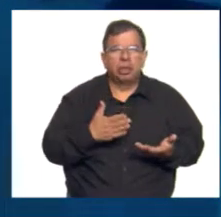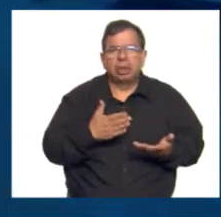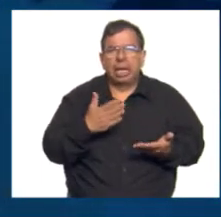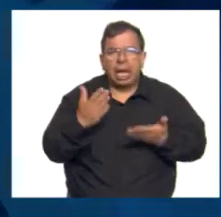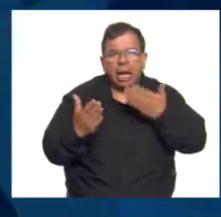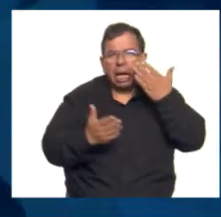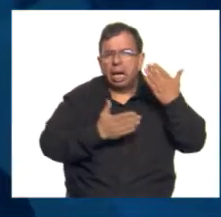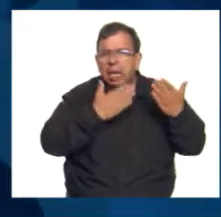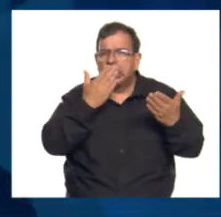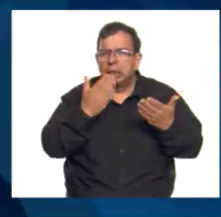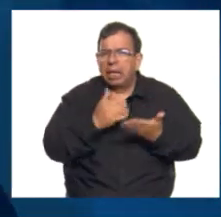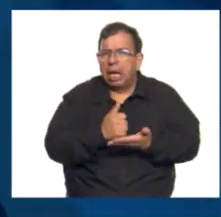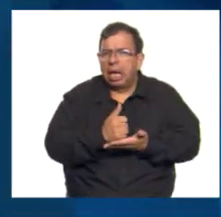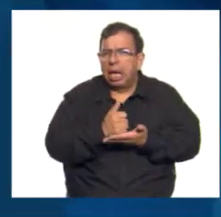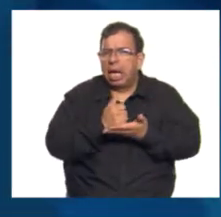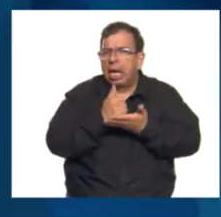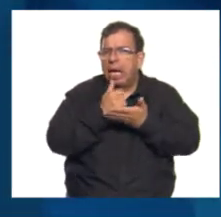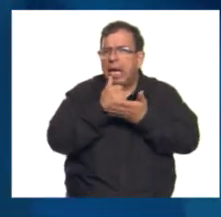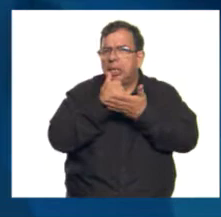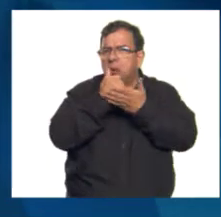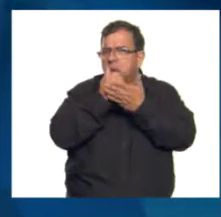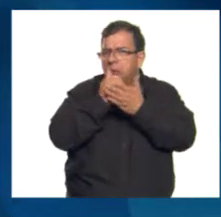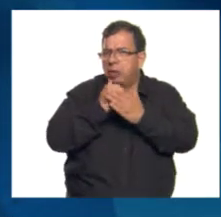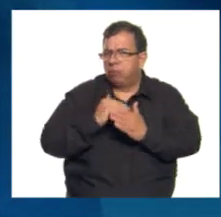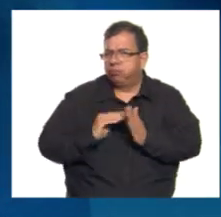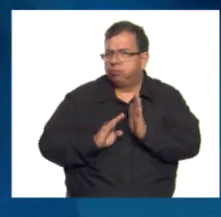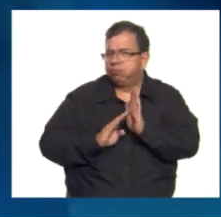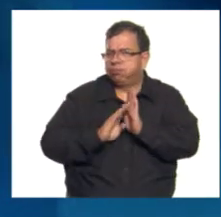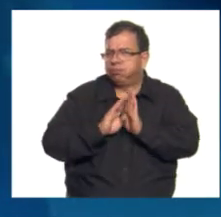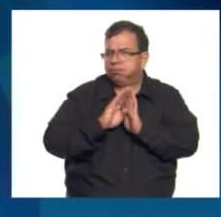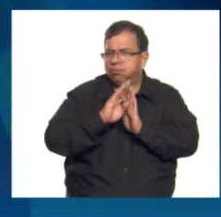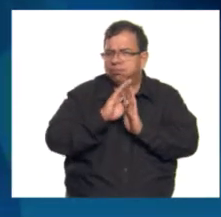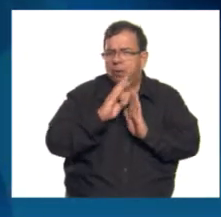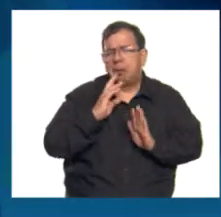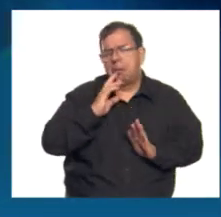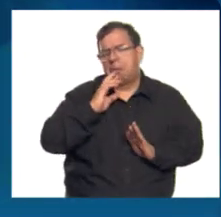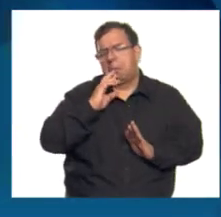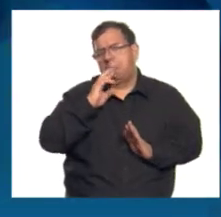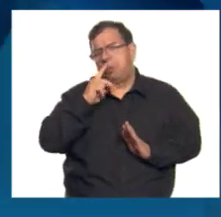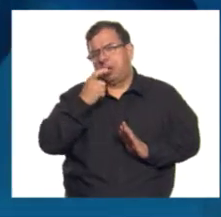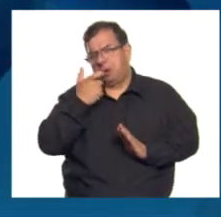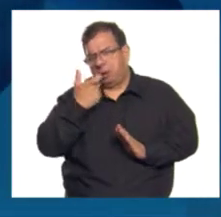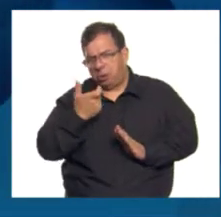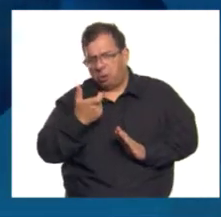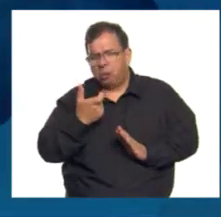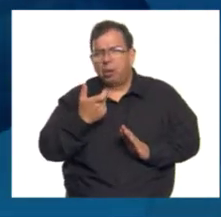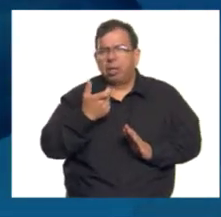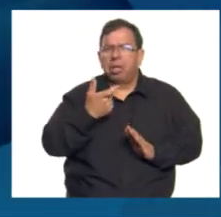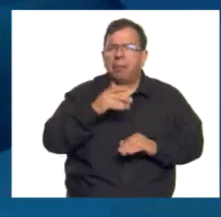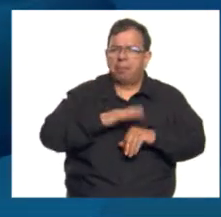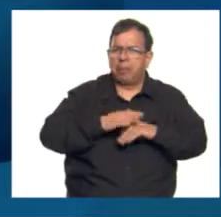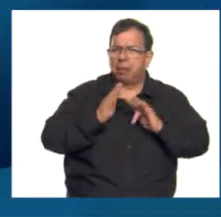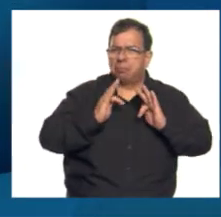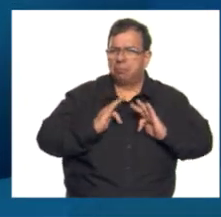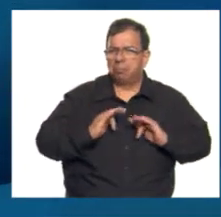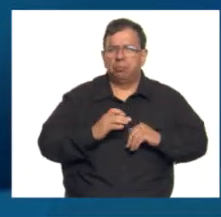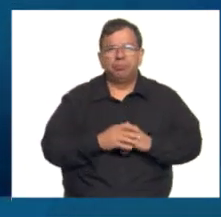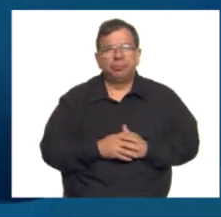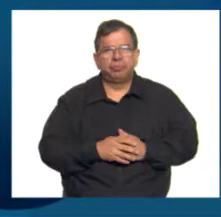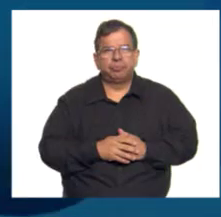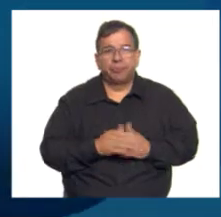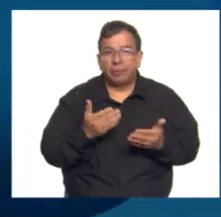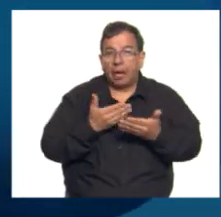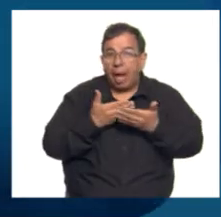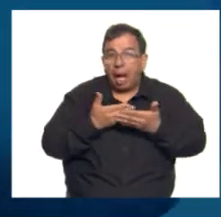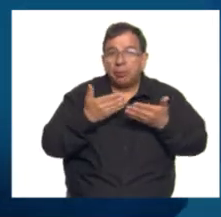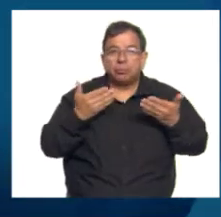estudio nos da posibilidades de crecimiento en la vida, tener mejor economía y mayor comodidad. En la